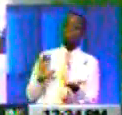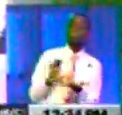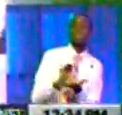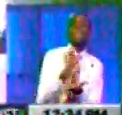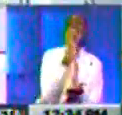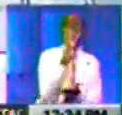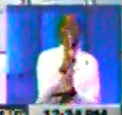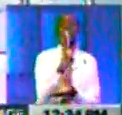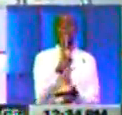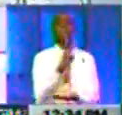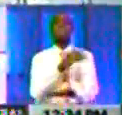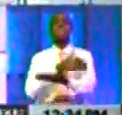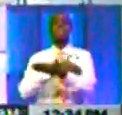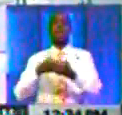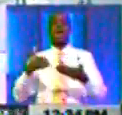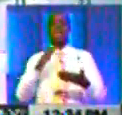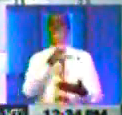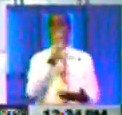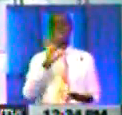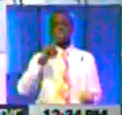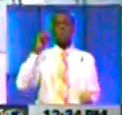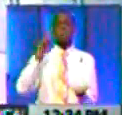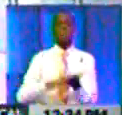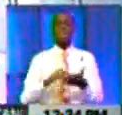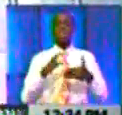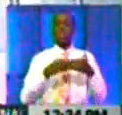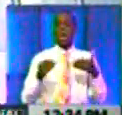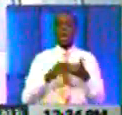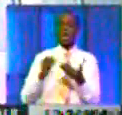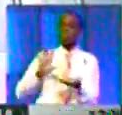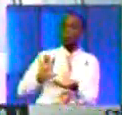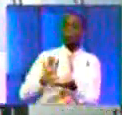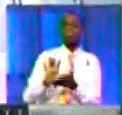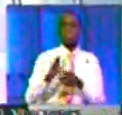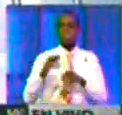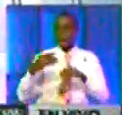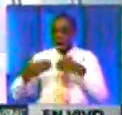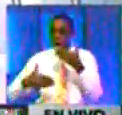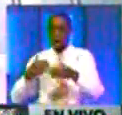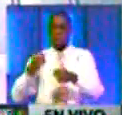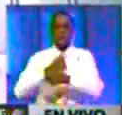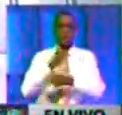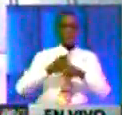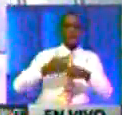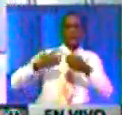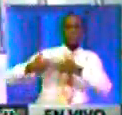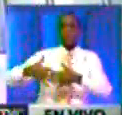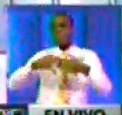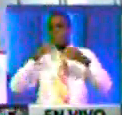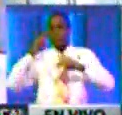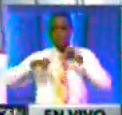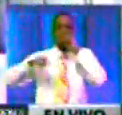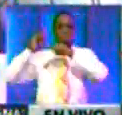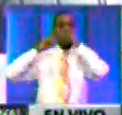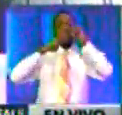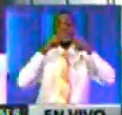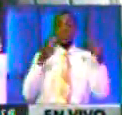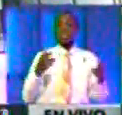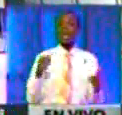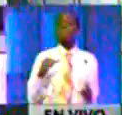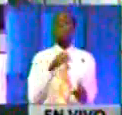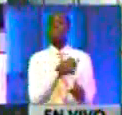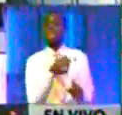$3.500.000, lo que significa que efectivamente el sector privado ha recibido de